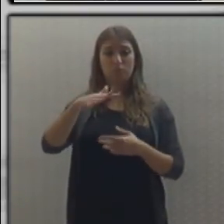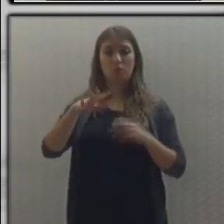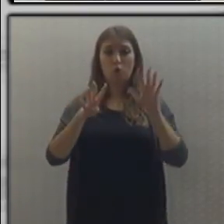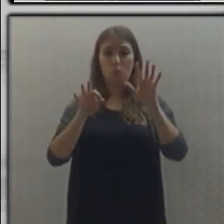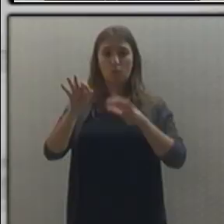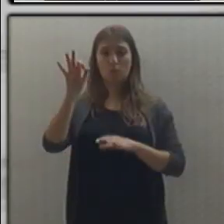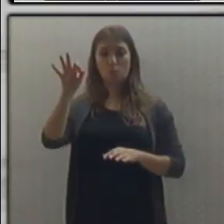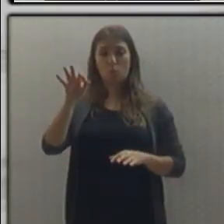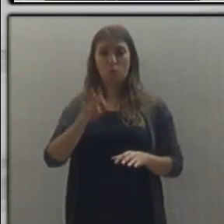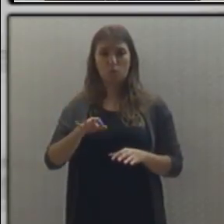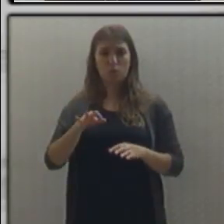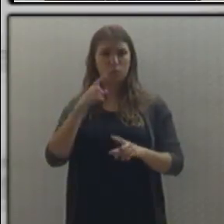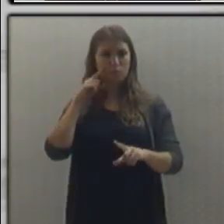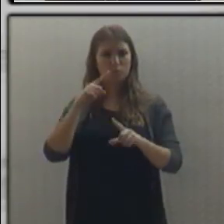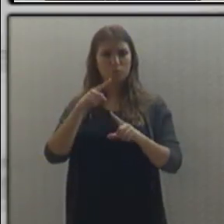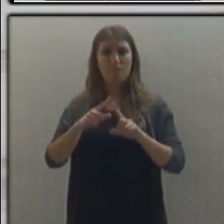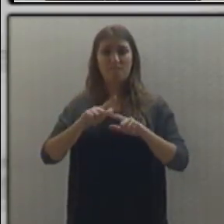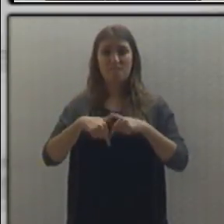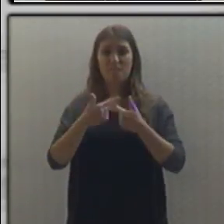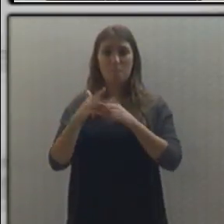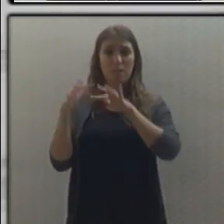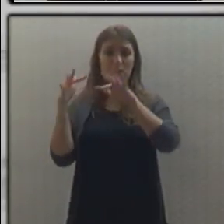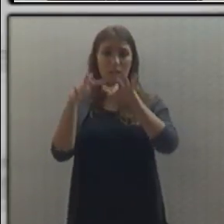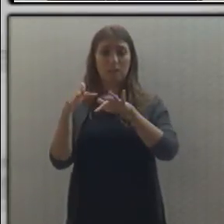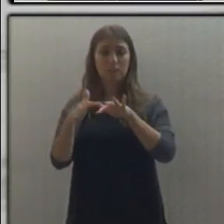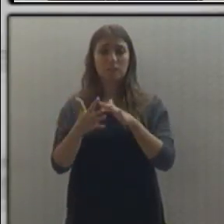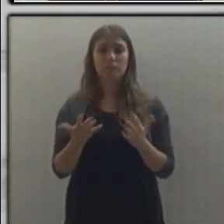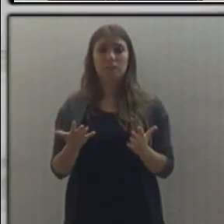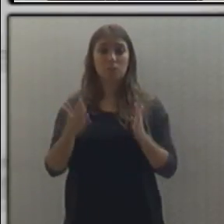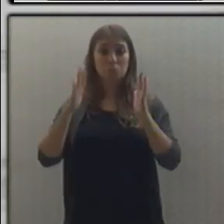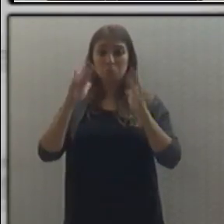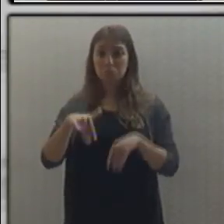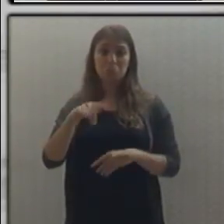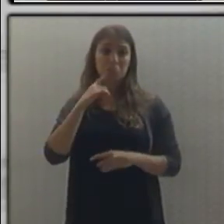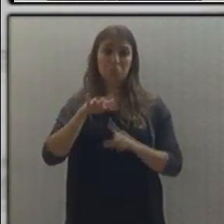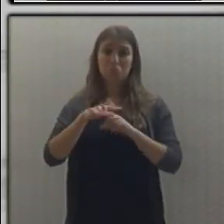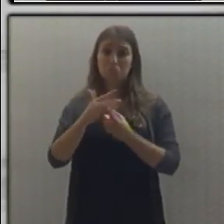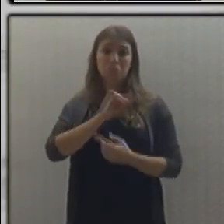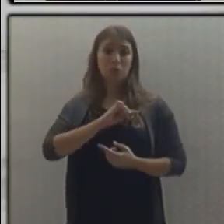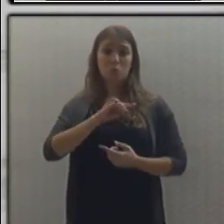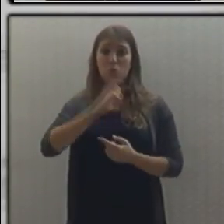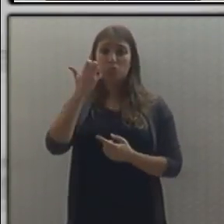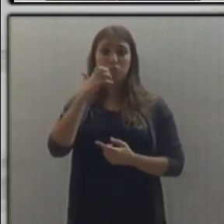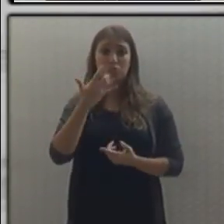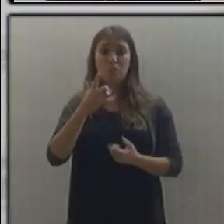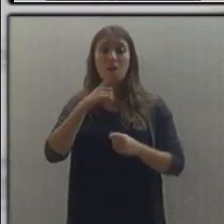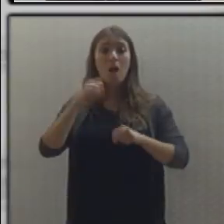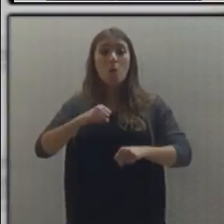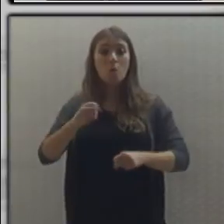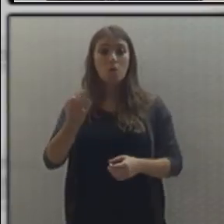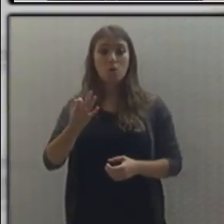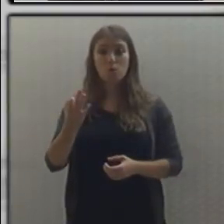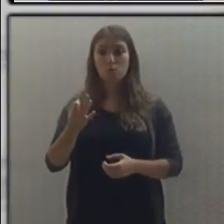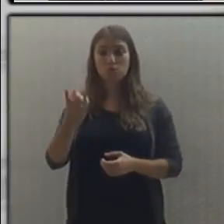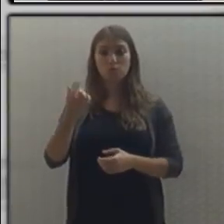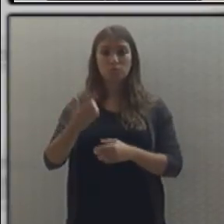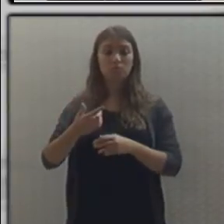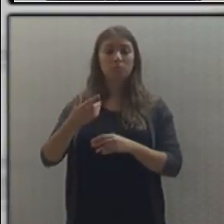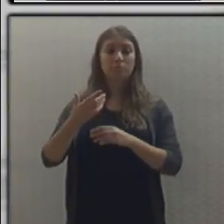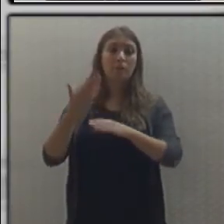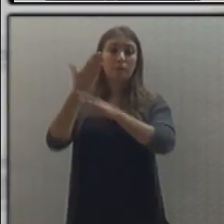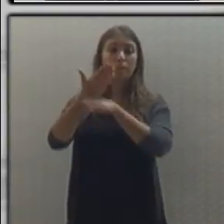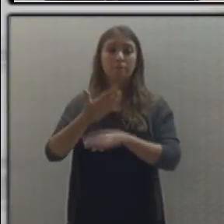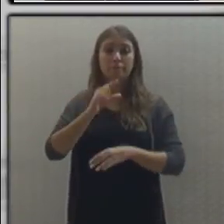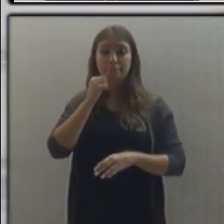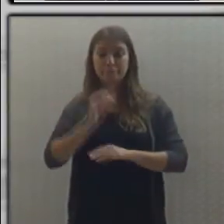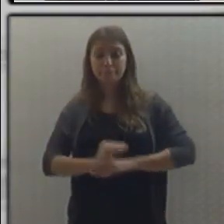viviendas están dirigidas a familias y lo que se da es una situación bastante extraña por la cual los abuelos son los que tienen que ir a San Chinarro a